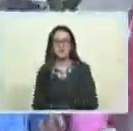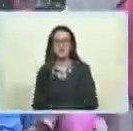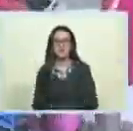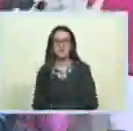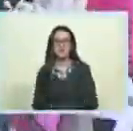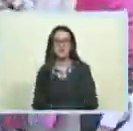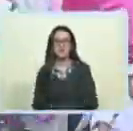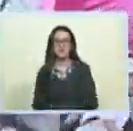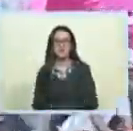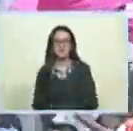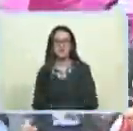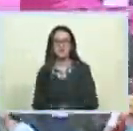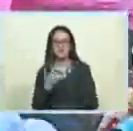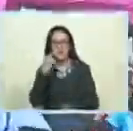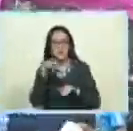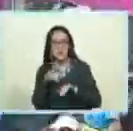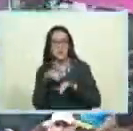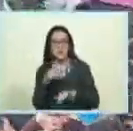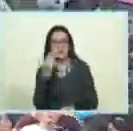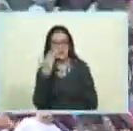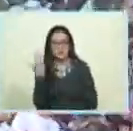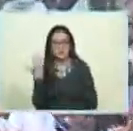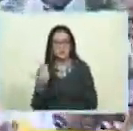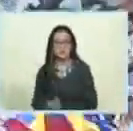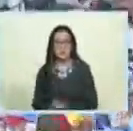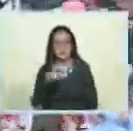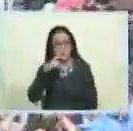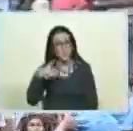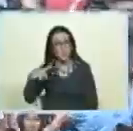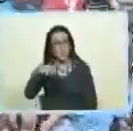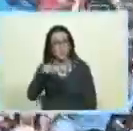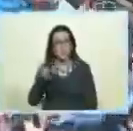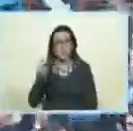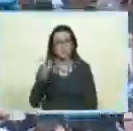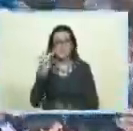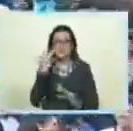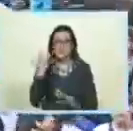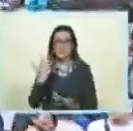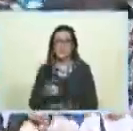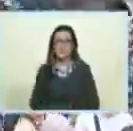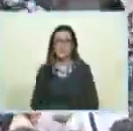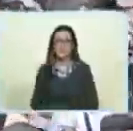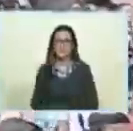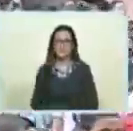Vamos a presentar imágenes de la marcha, ¿vale? Para que el pueblo de Venezuela la pueda ver.